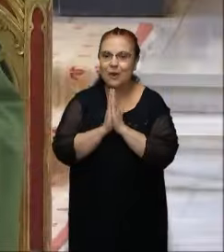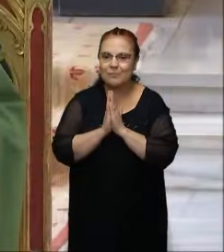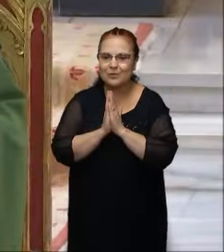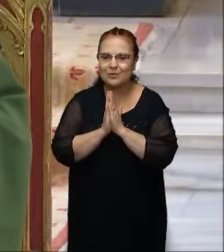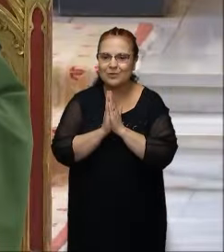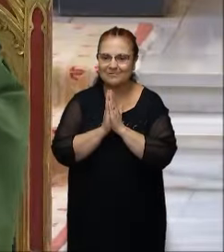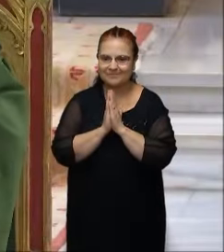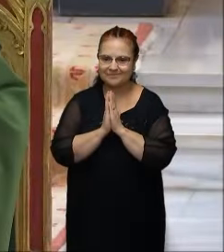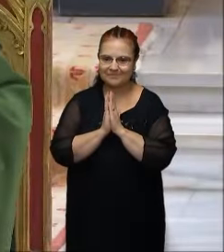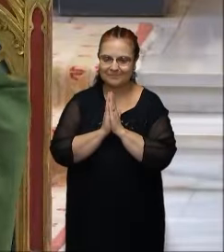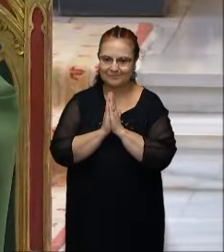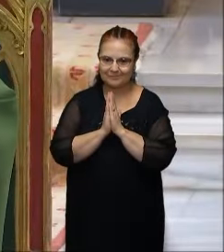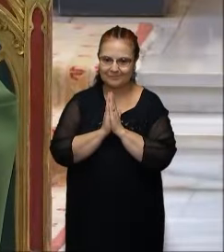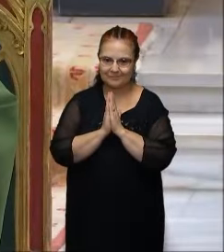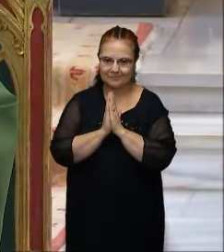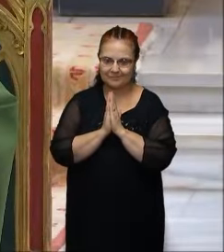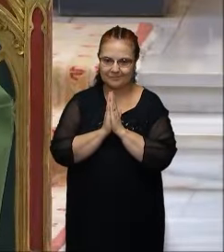Oremos.